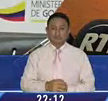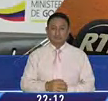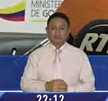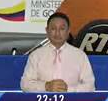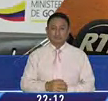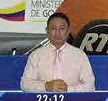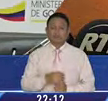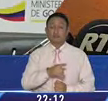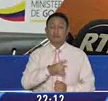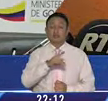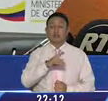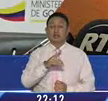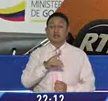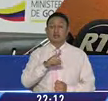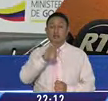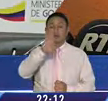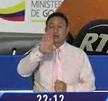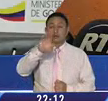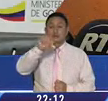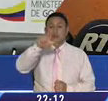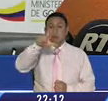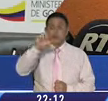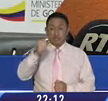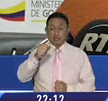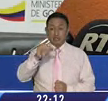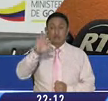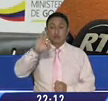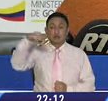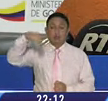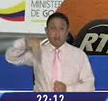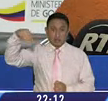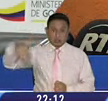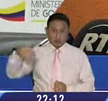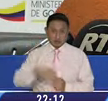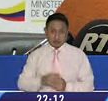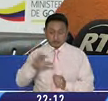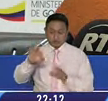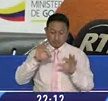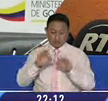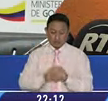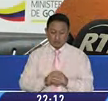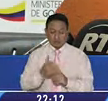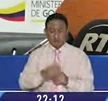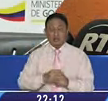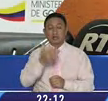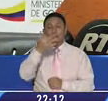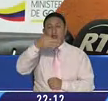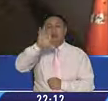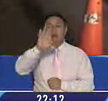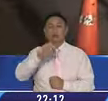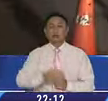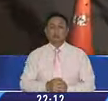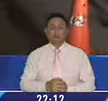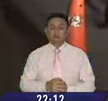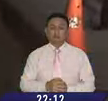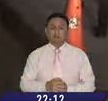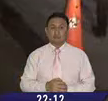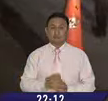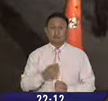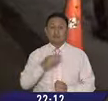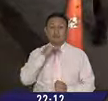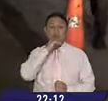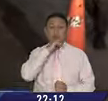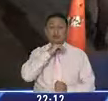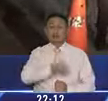vainas 9 milímetros encontradas en el lugar. Criminalística levantó alrededor de 19 indicios balísticos. En Manabí se registró